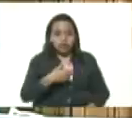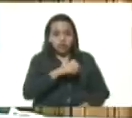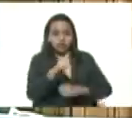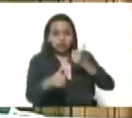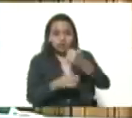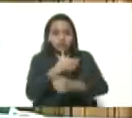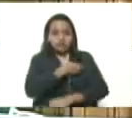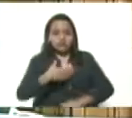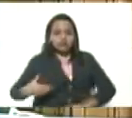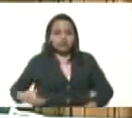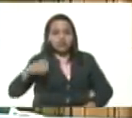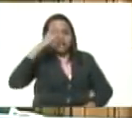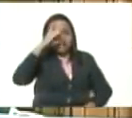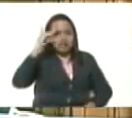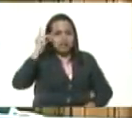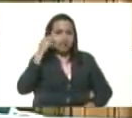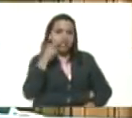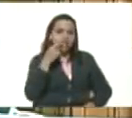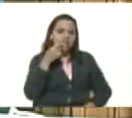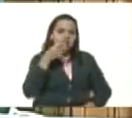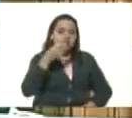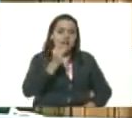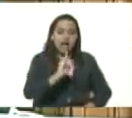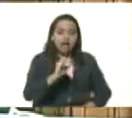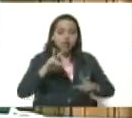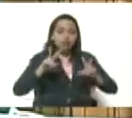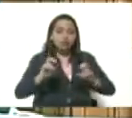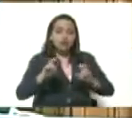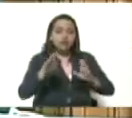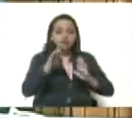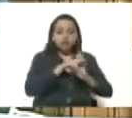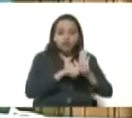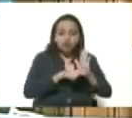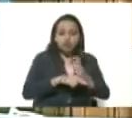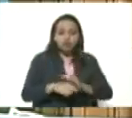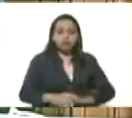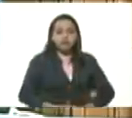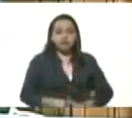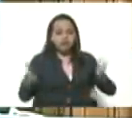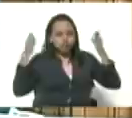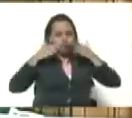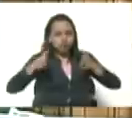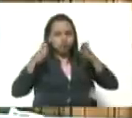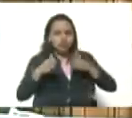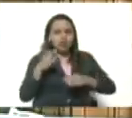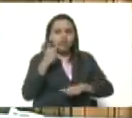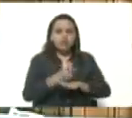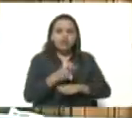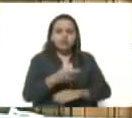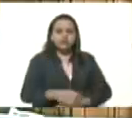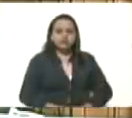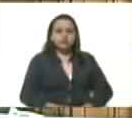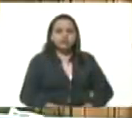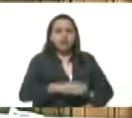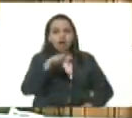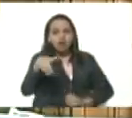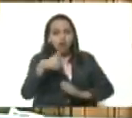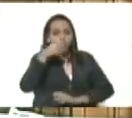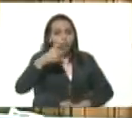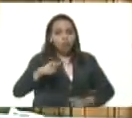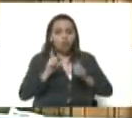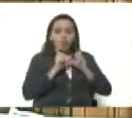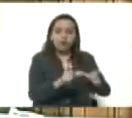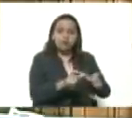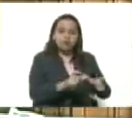vicepresidenta ejecutiva nos diera un conjunto de nuevas apreciaciones, nuevas recomendaciones a todo nuestro pueblo en la